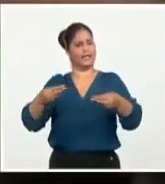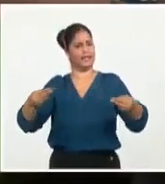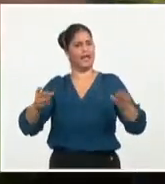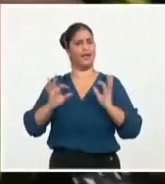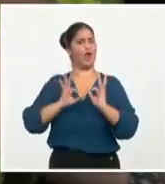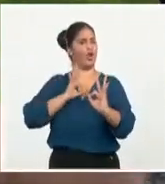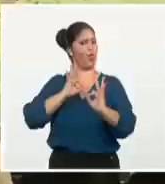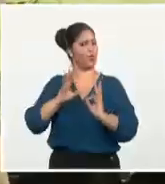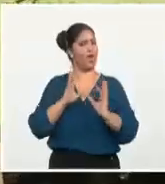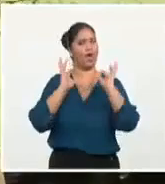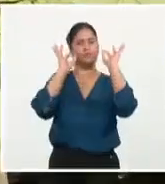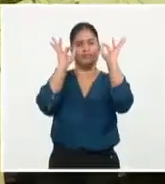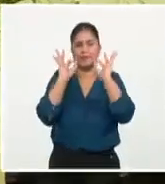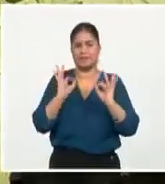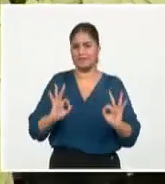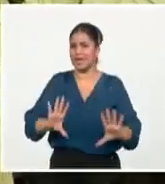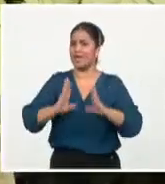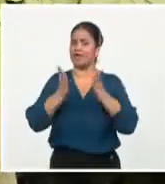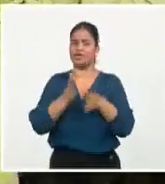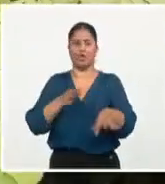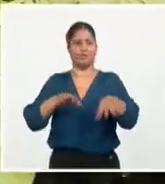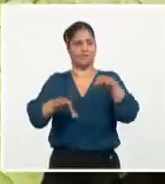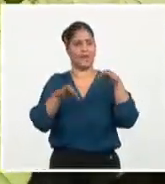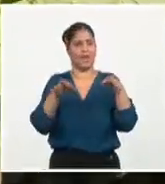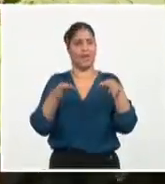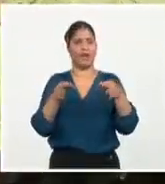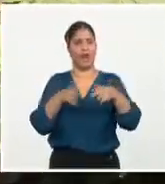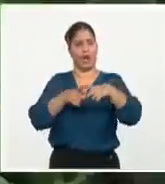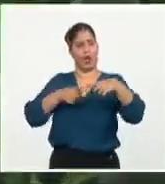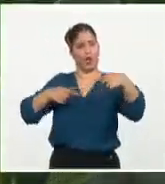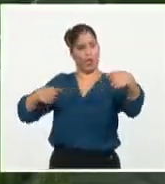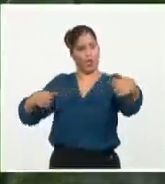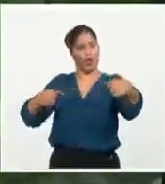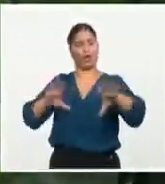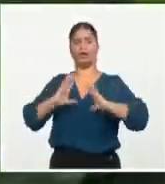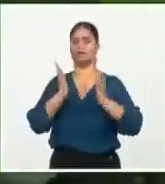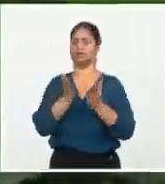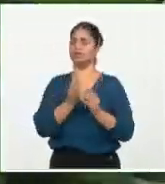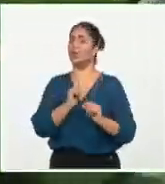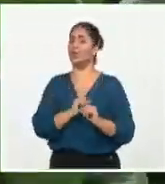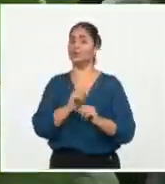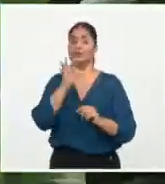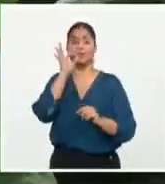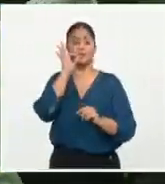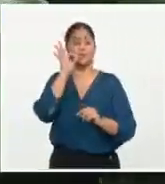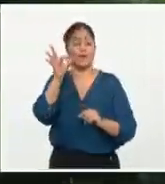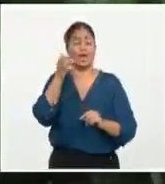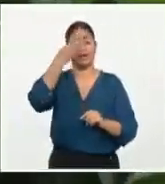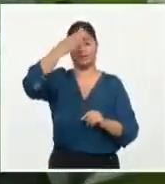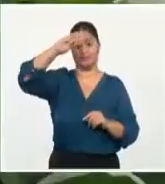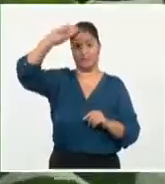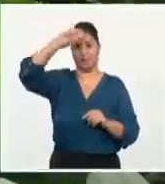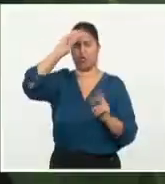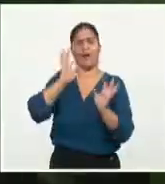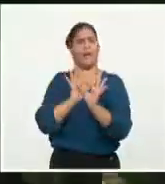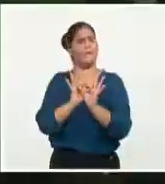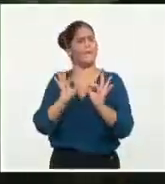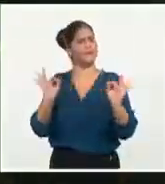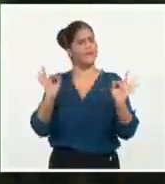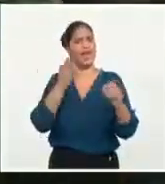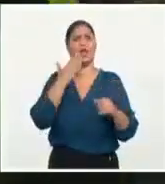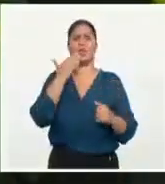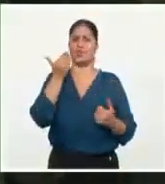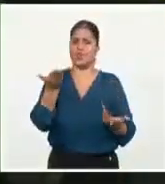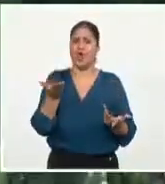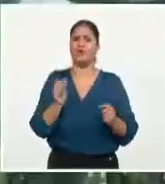Las Vegas, selección de las hojas, producción, el tabaco cubano expresa parte del patrimonio del país. Defender